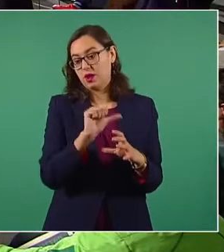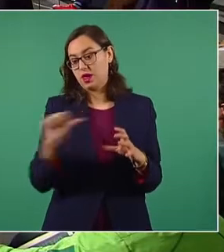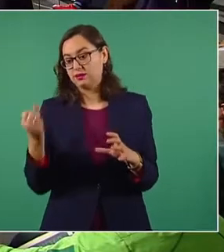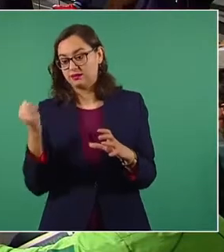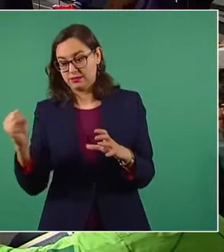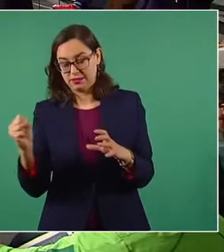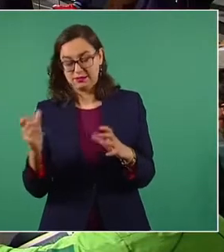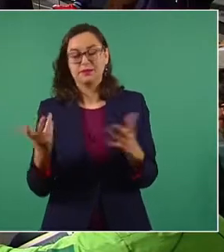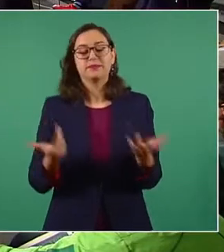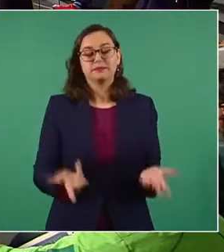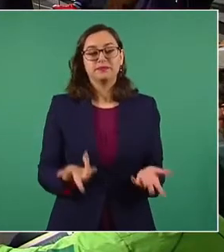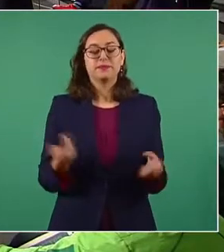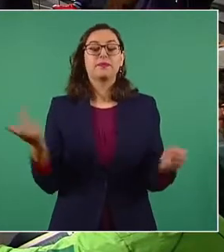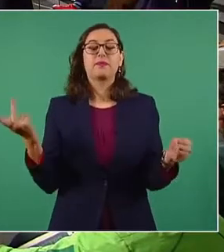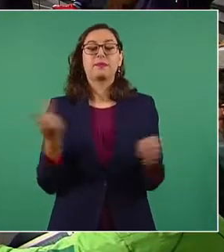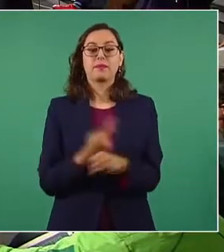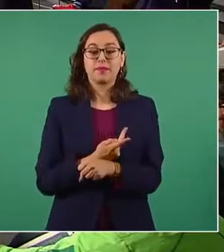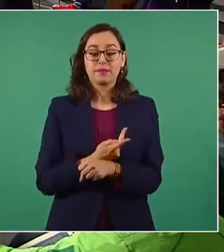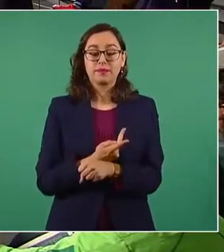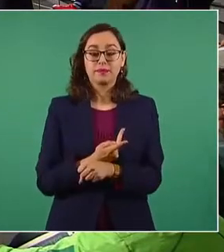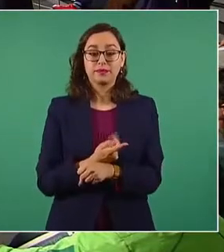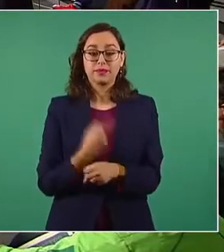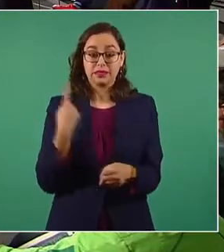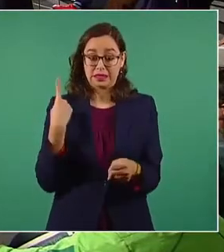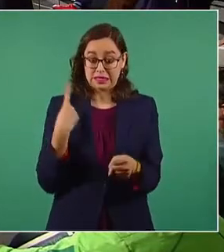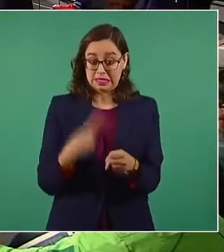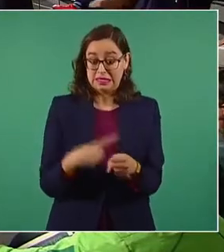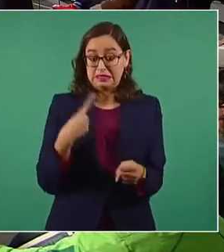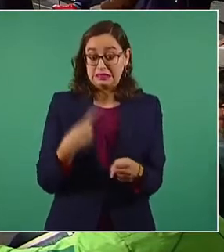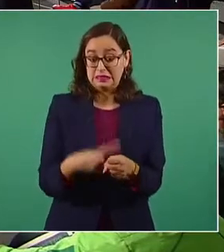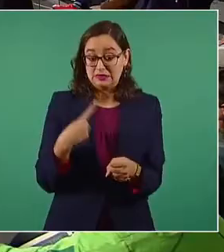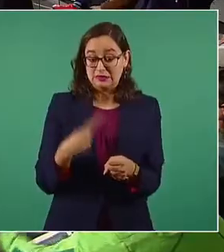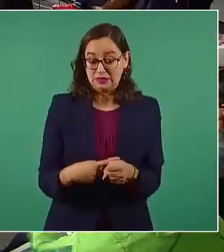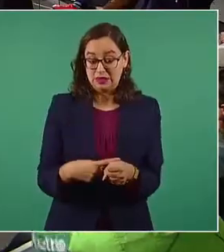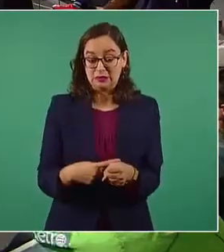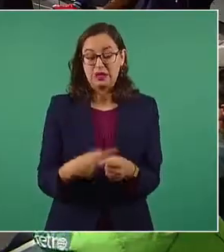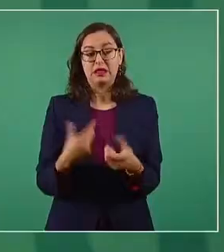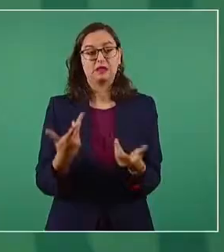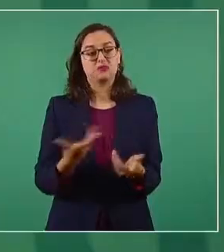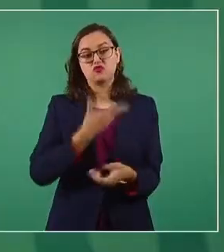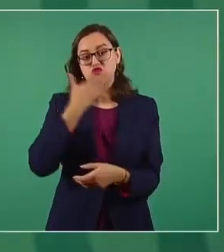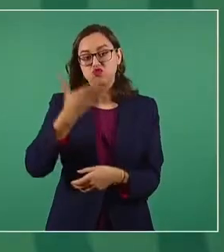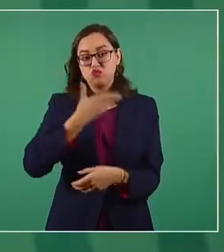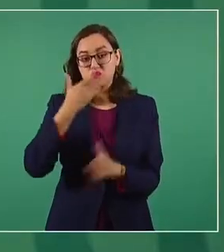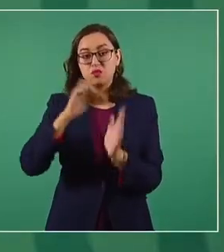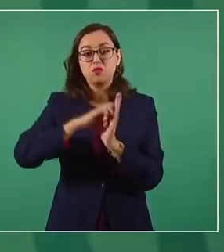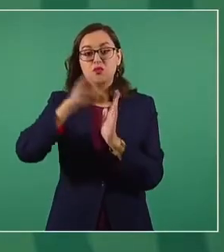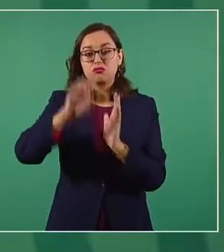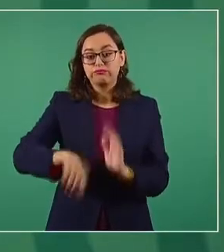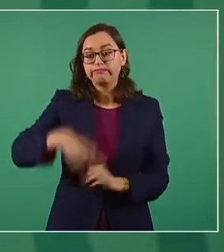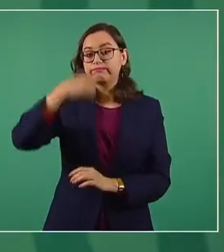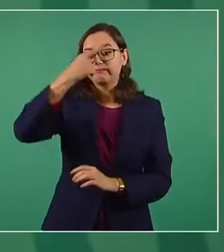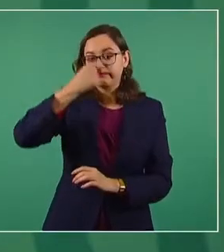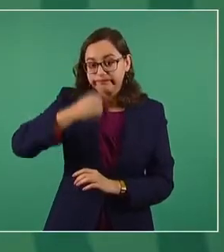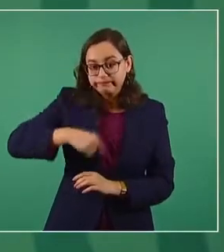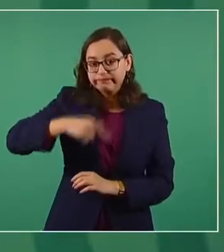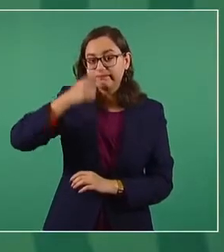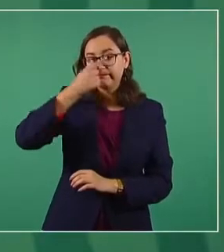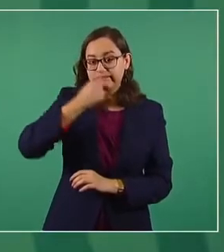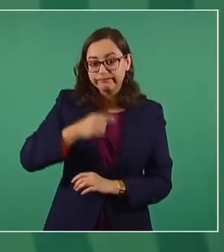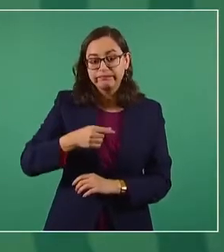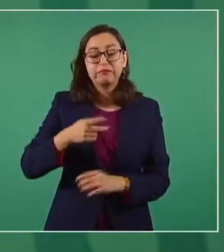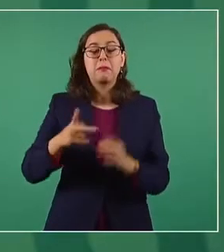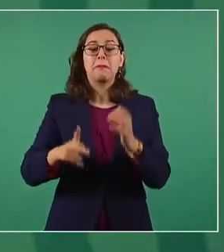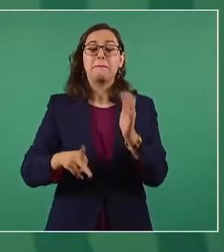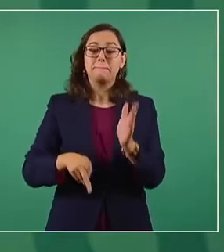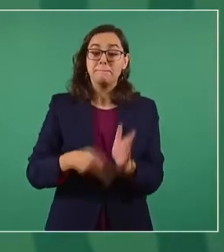respiratorias que son tan importantes en su frecuencia como la influenza, que la tercera parte de las poblaciones de cada